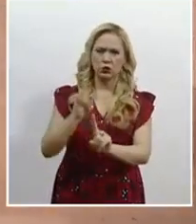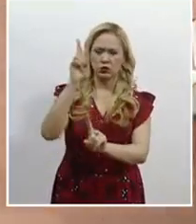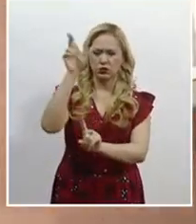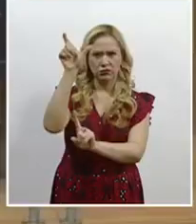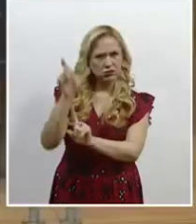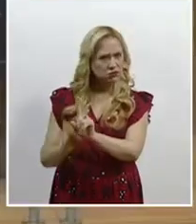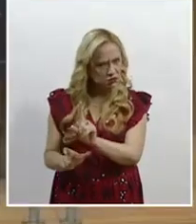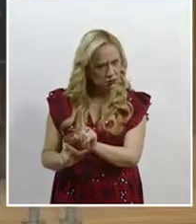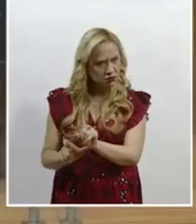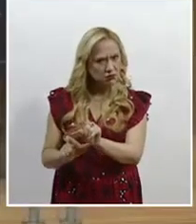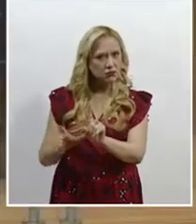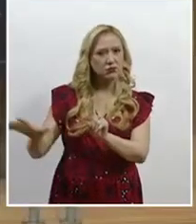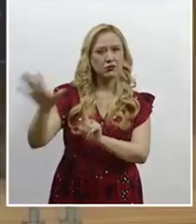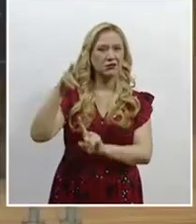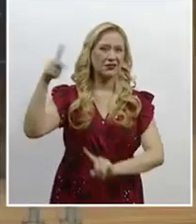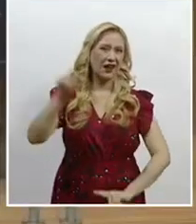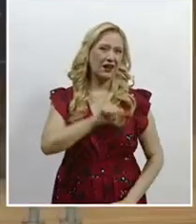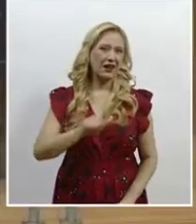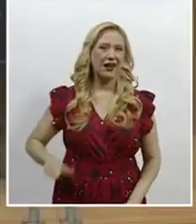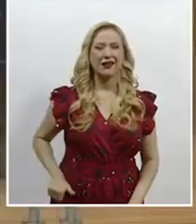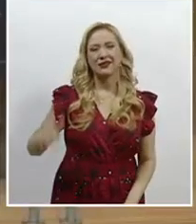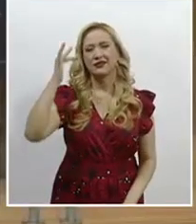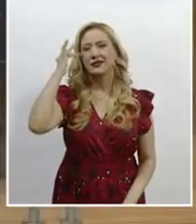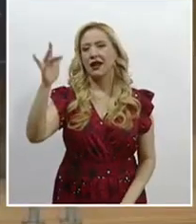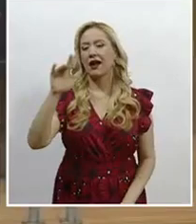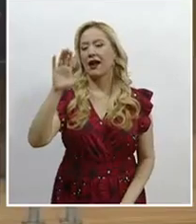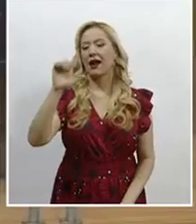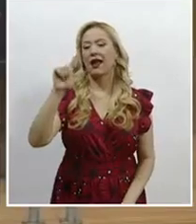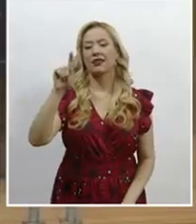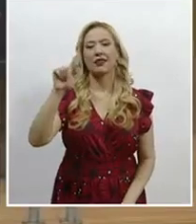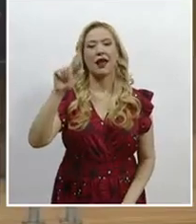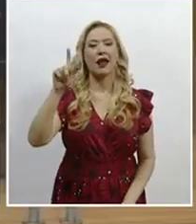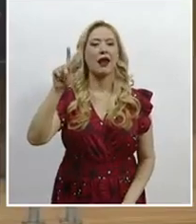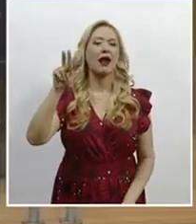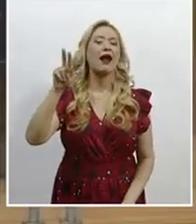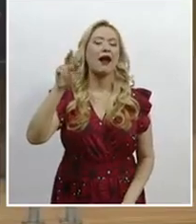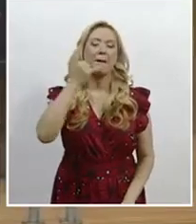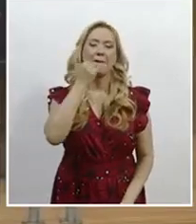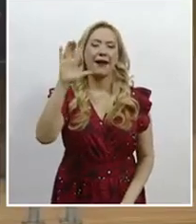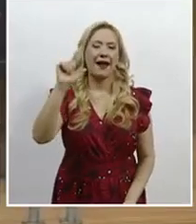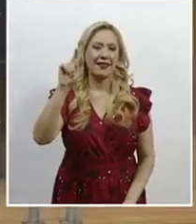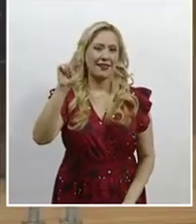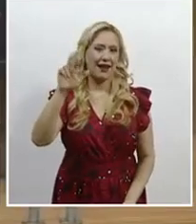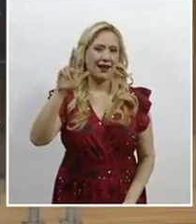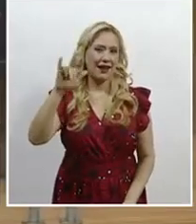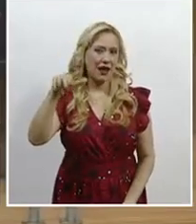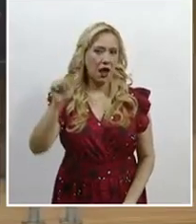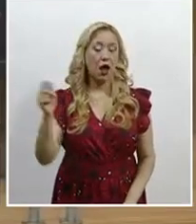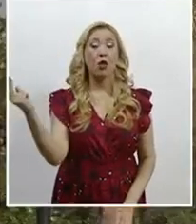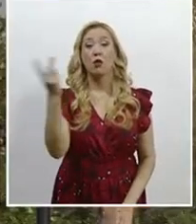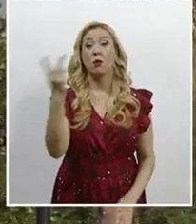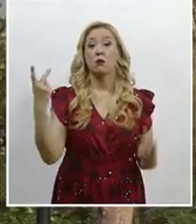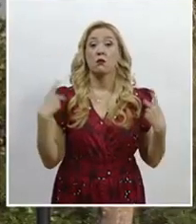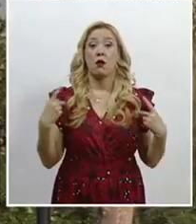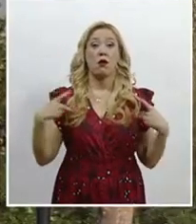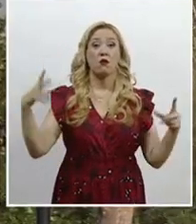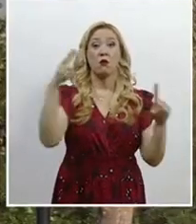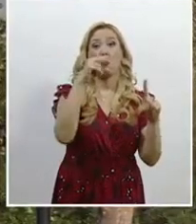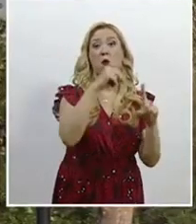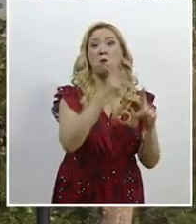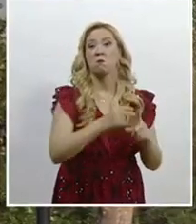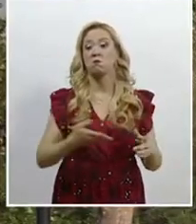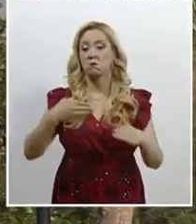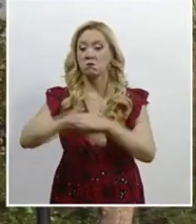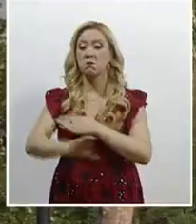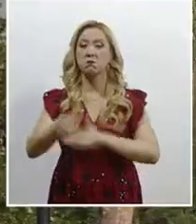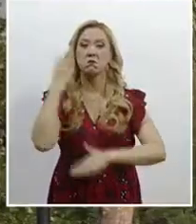contra una regidora del Ayuntamiento de Santa Catarina por parte de 2 funcionarios que le impidieron participar en una sesión de cabildo. Señaló que